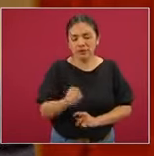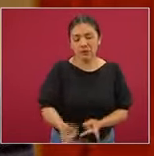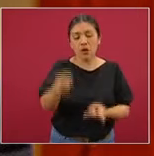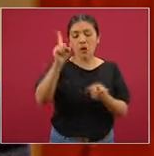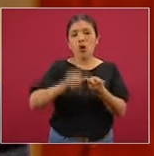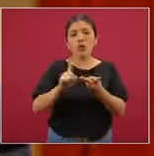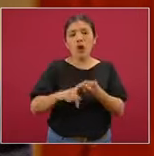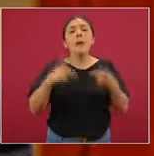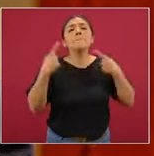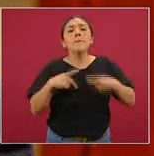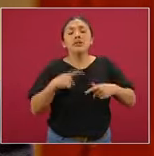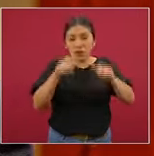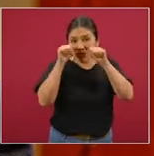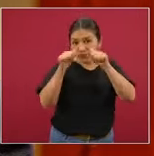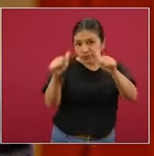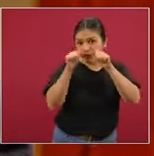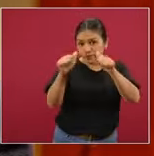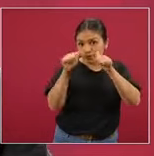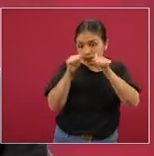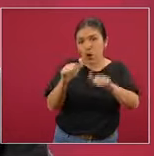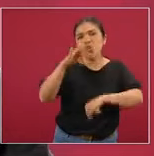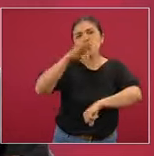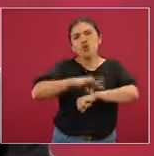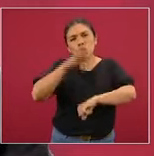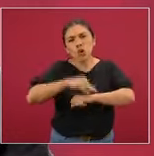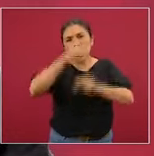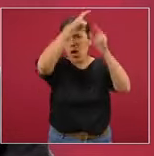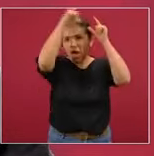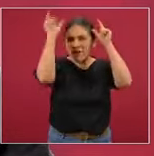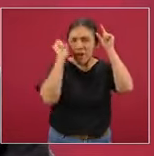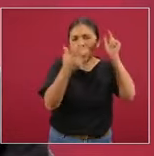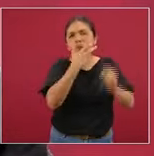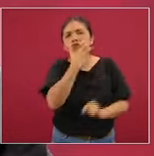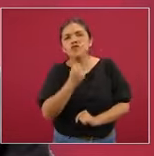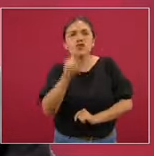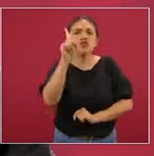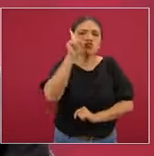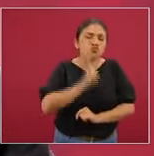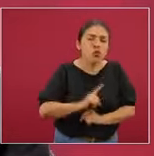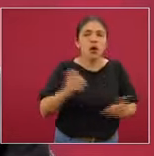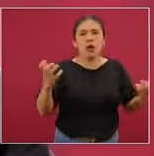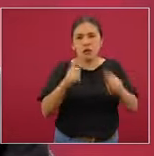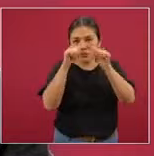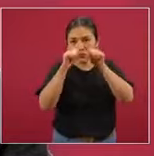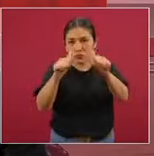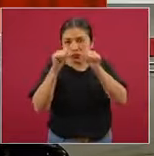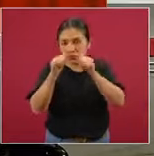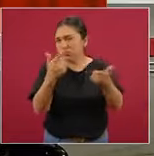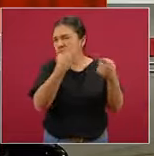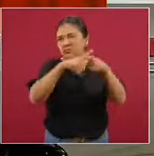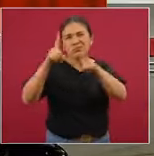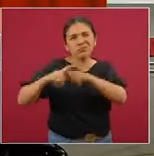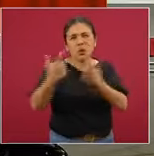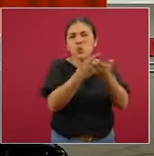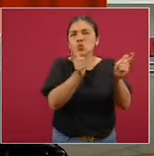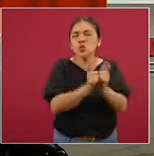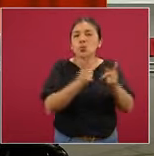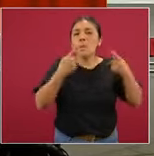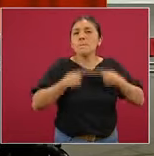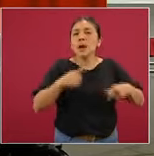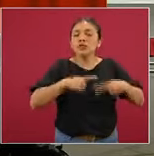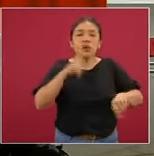personas proveedoras de los servicios de salud, médicas, médicos, enfermeras, enfermeros, otro grupo de